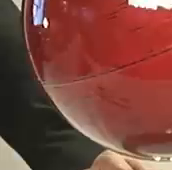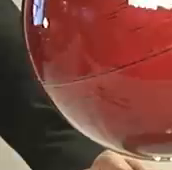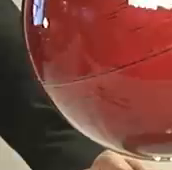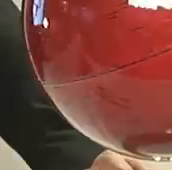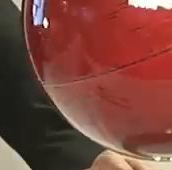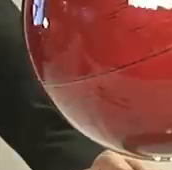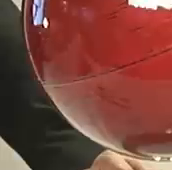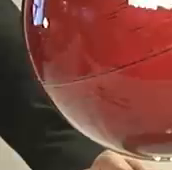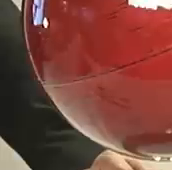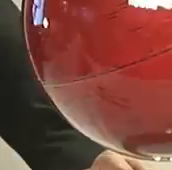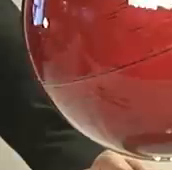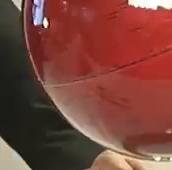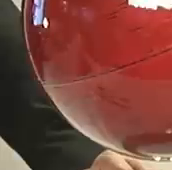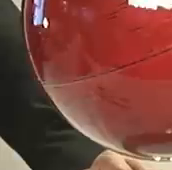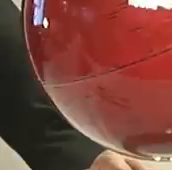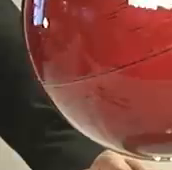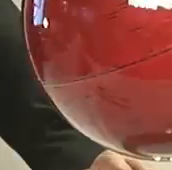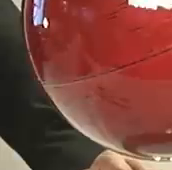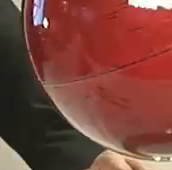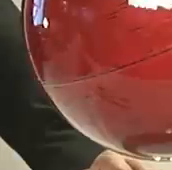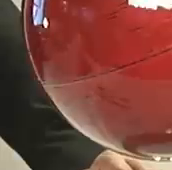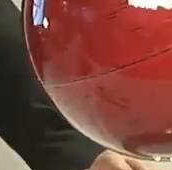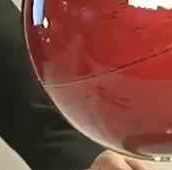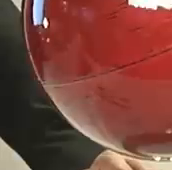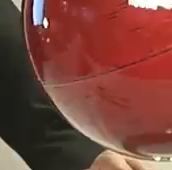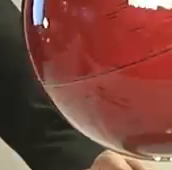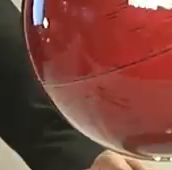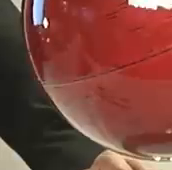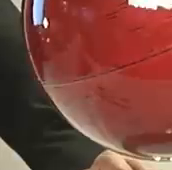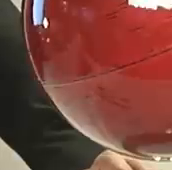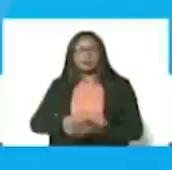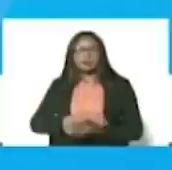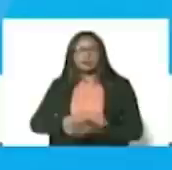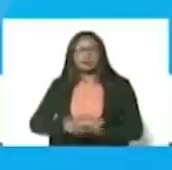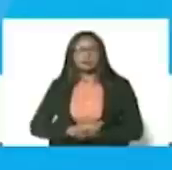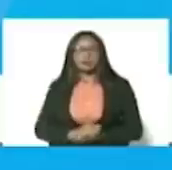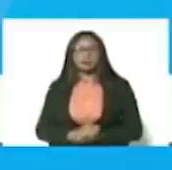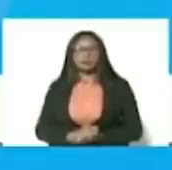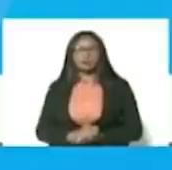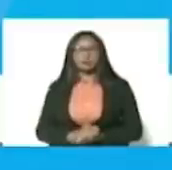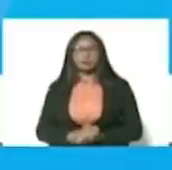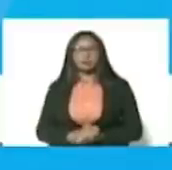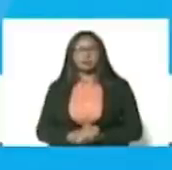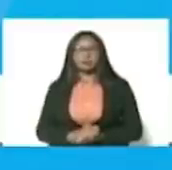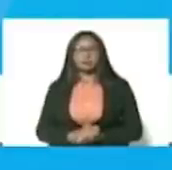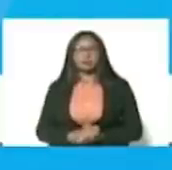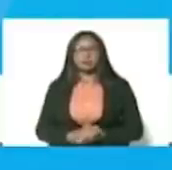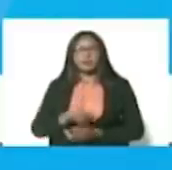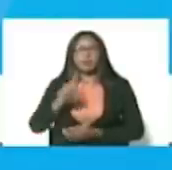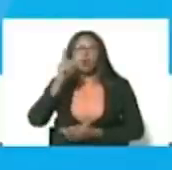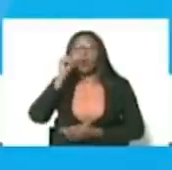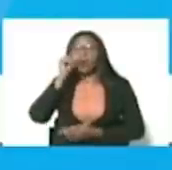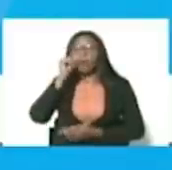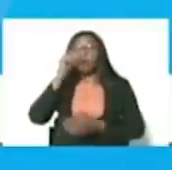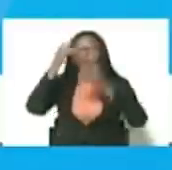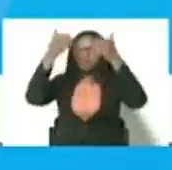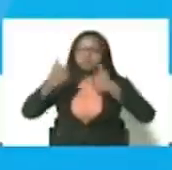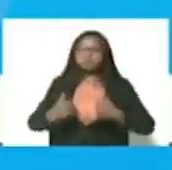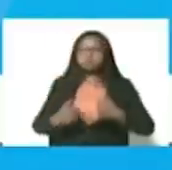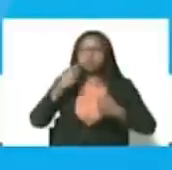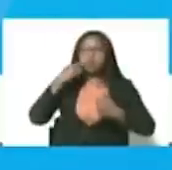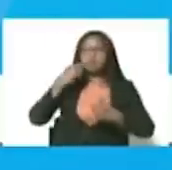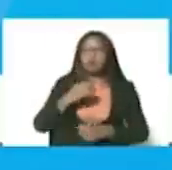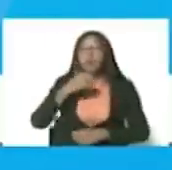a España con declaraciones sobre la detención de este delincuente. Vamos a escucharlo. El encarcelamiento de este muchacho, este joven, Pablo